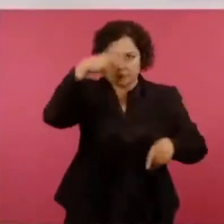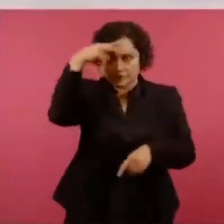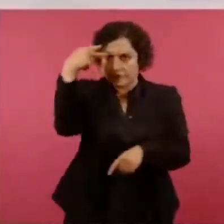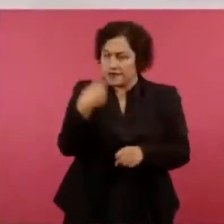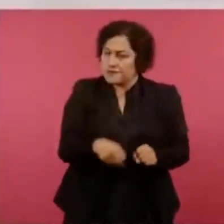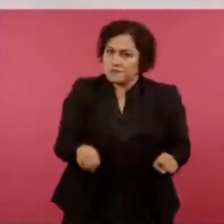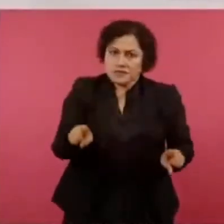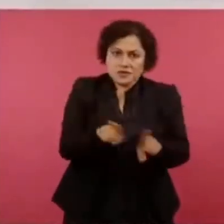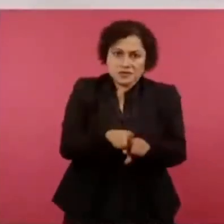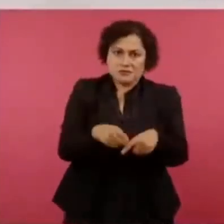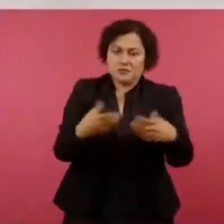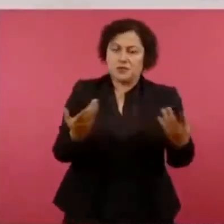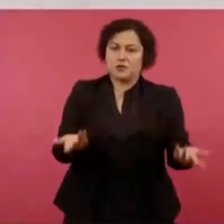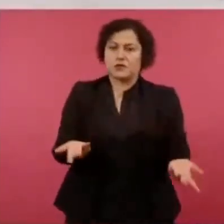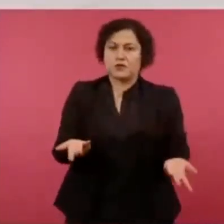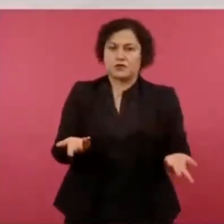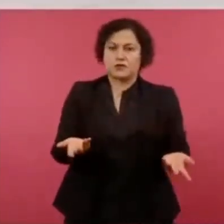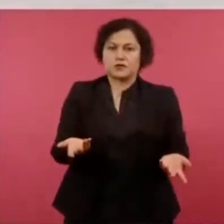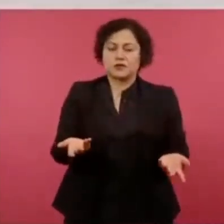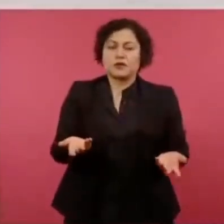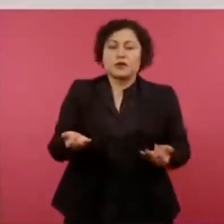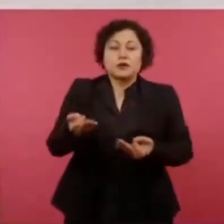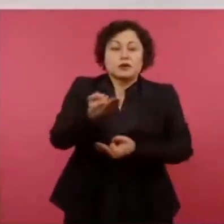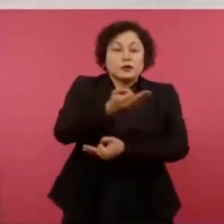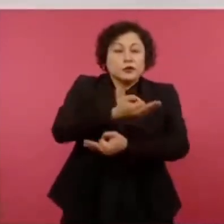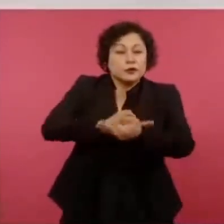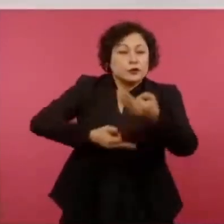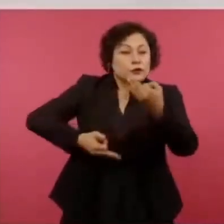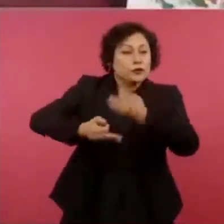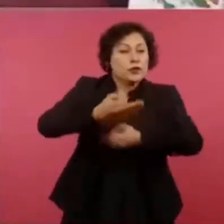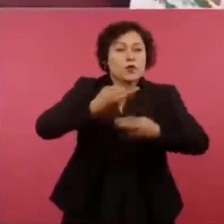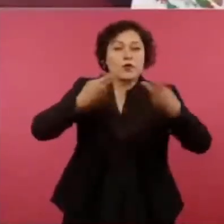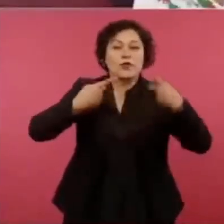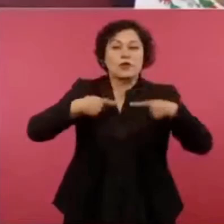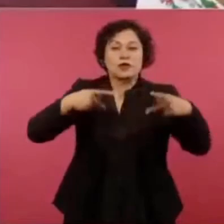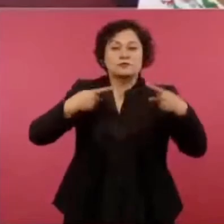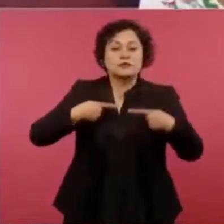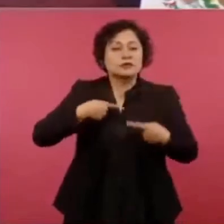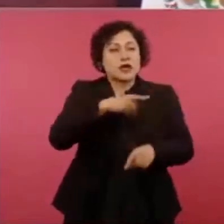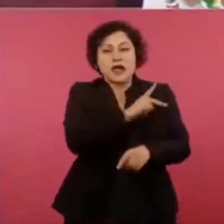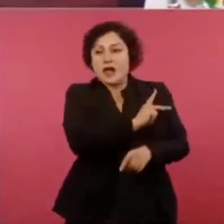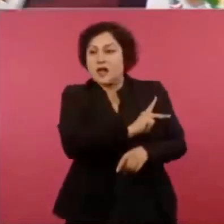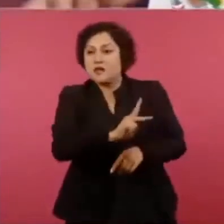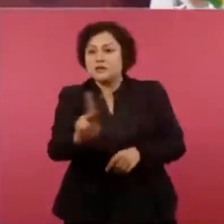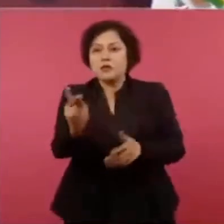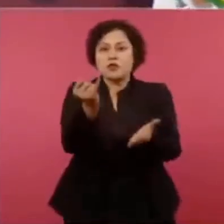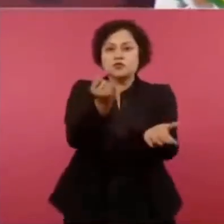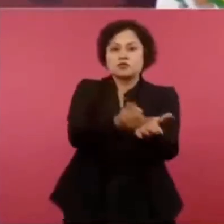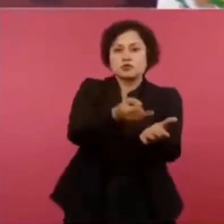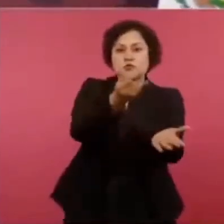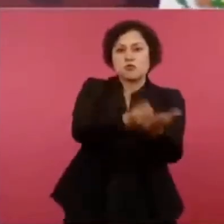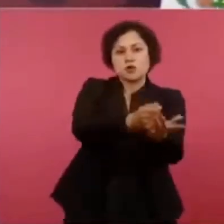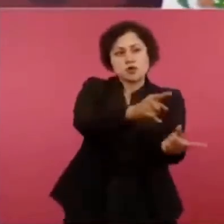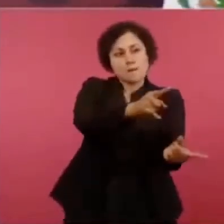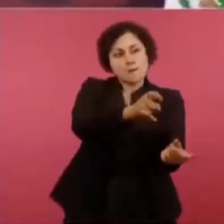Y todos pagamos impuestos. Y esa era la gran injusticia,